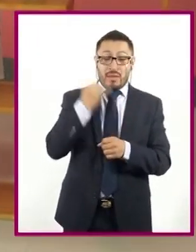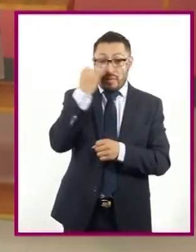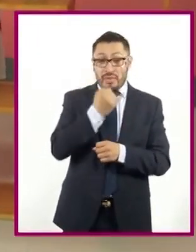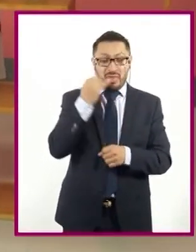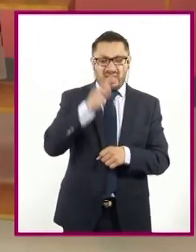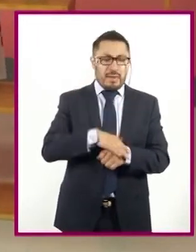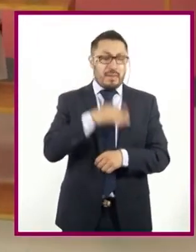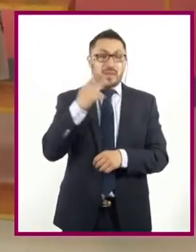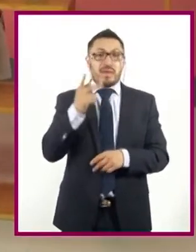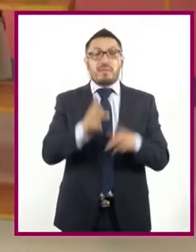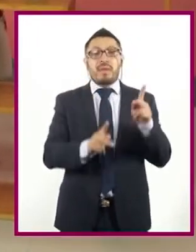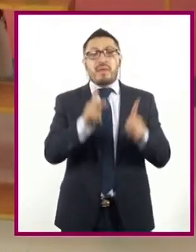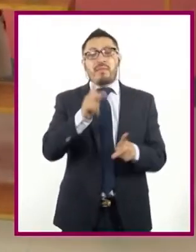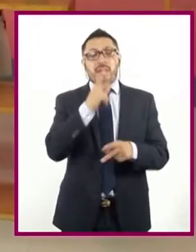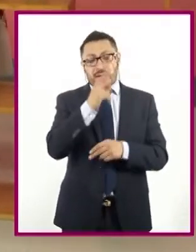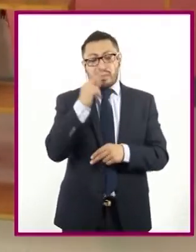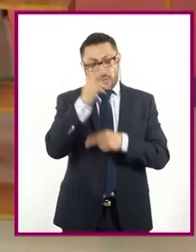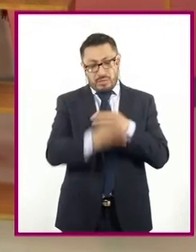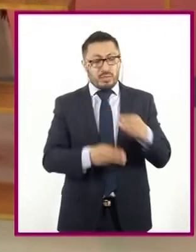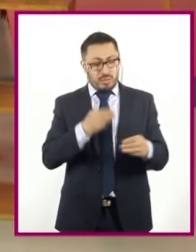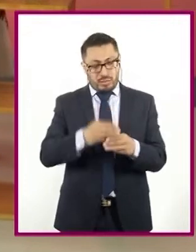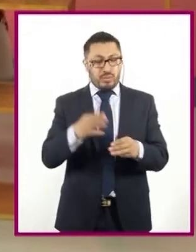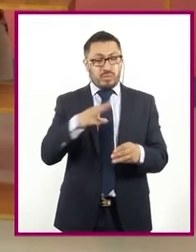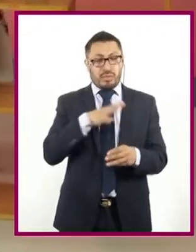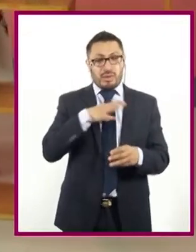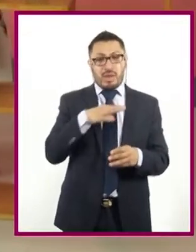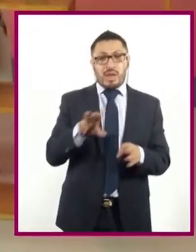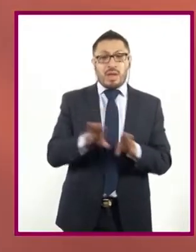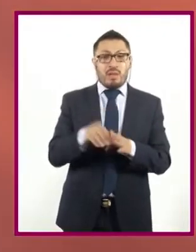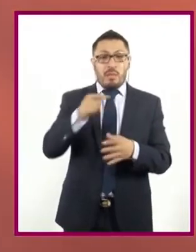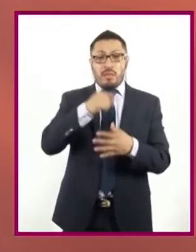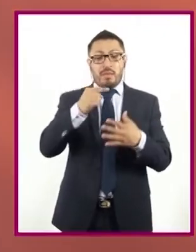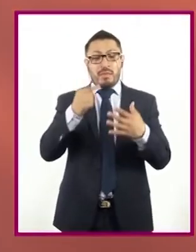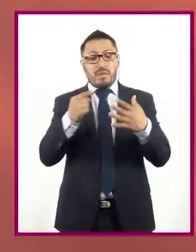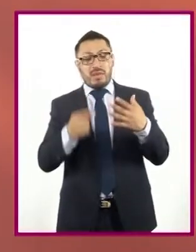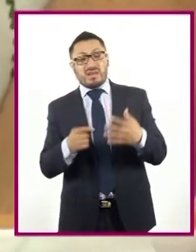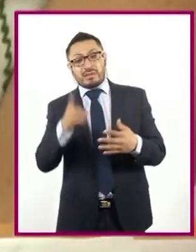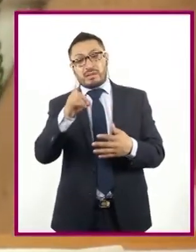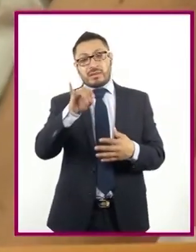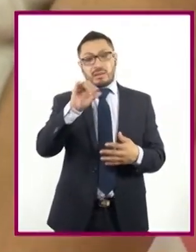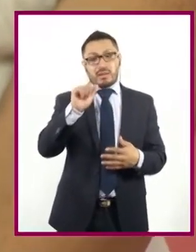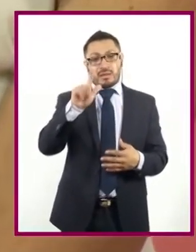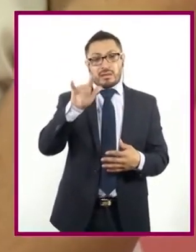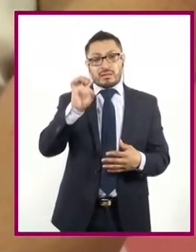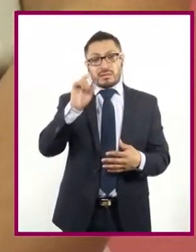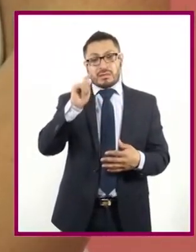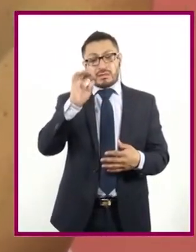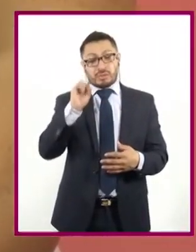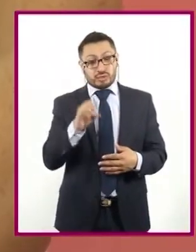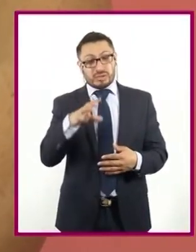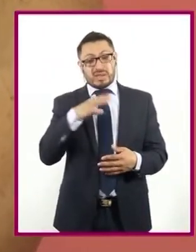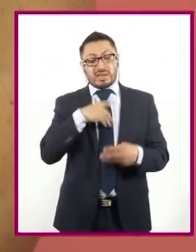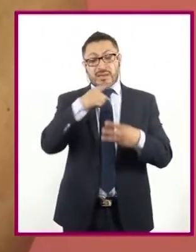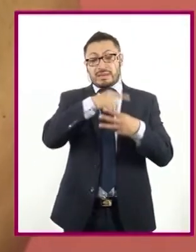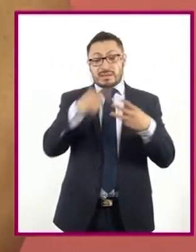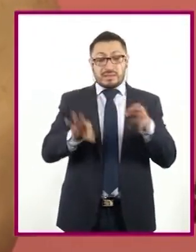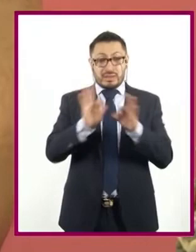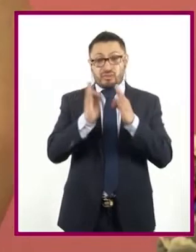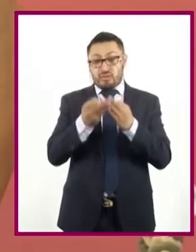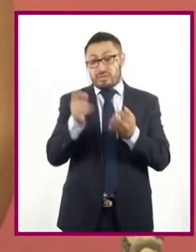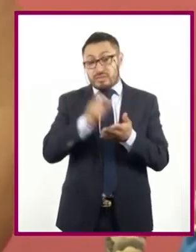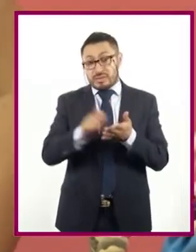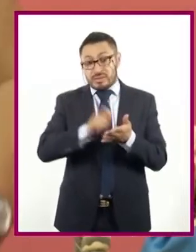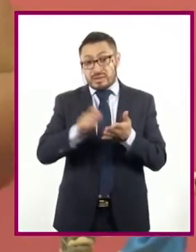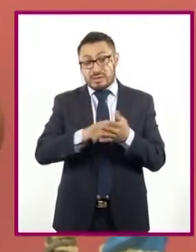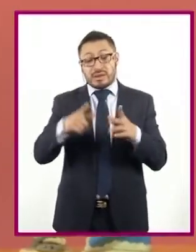del mundo y abarca un conjunto de dialectos. La escritura del japonés posee 3 modos.